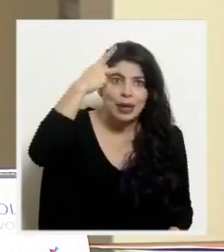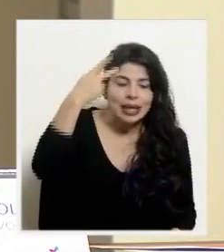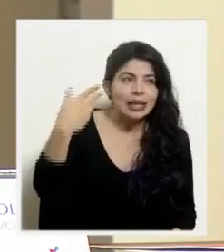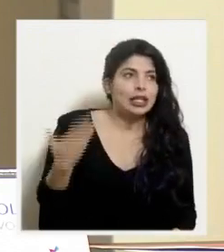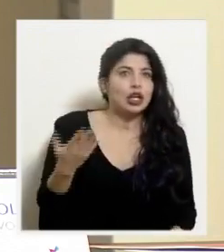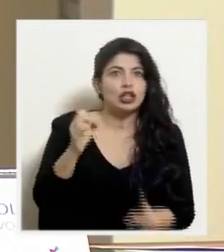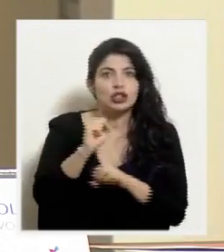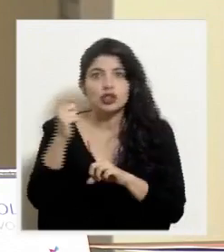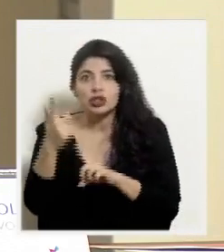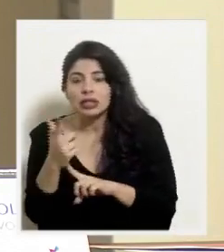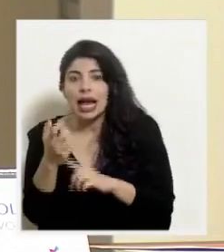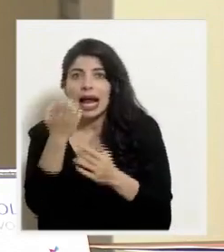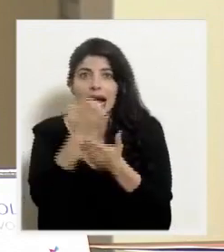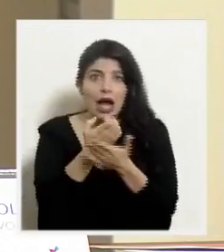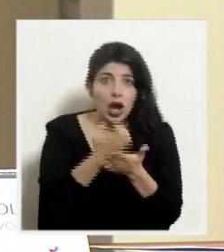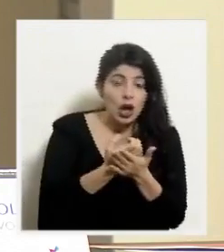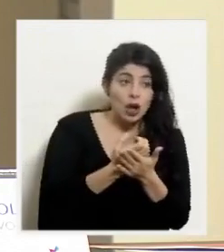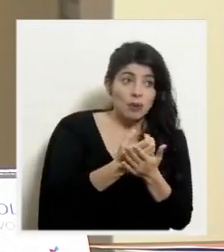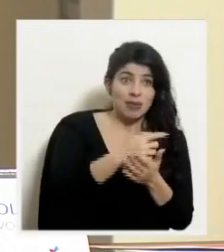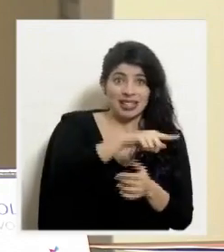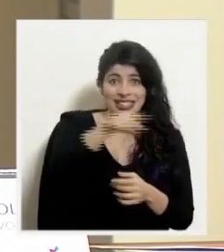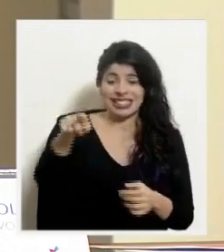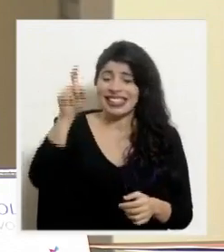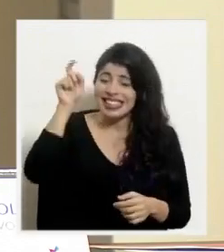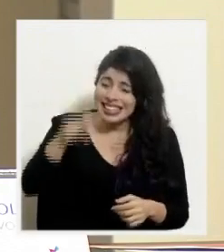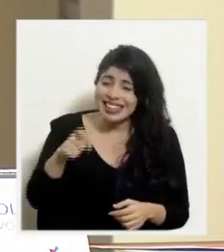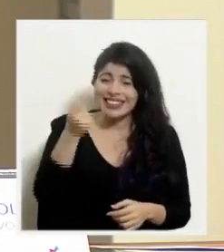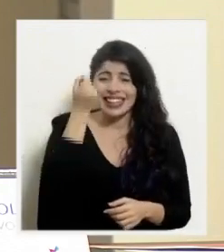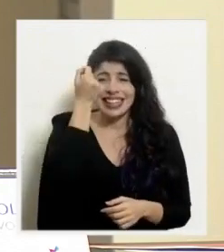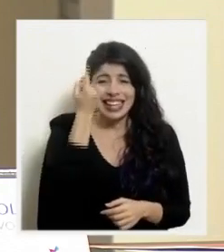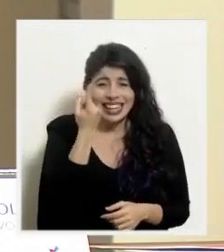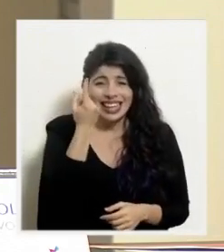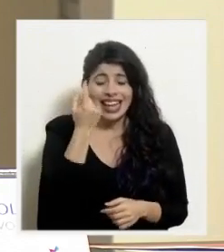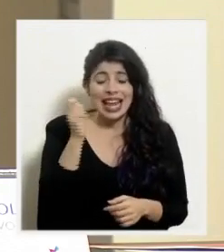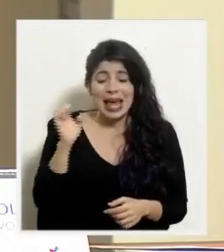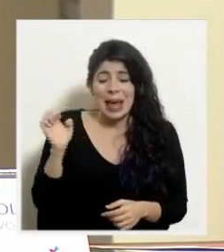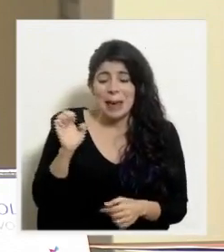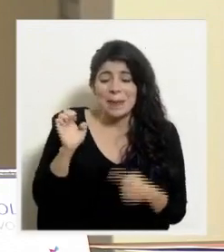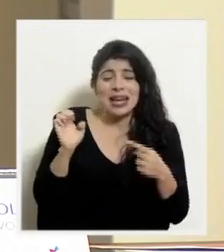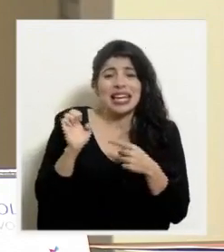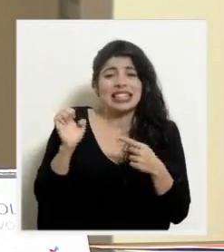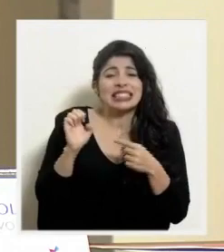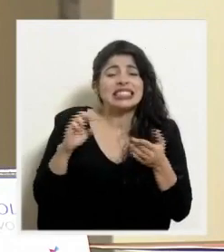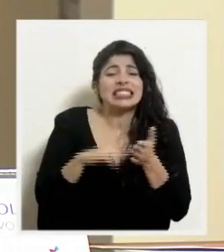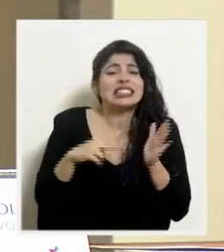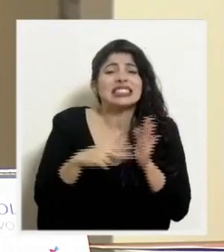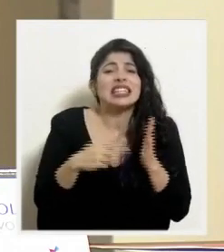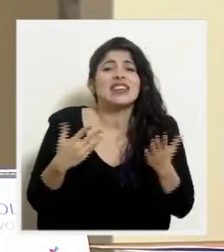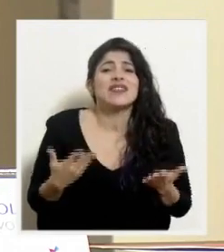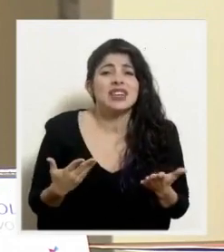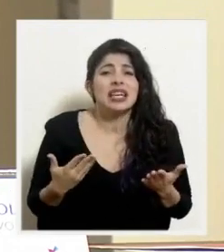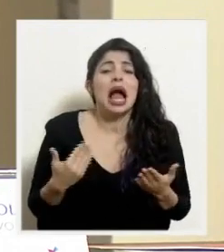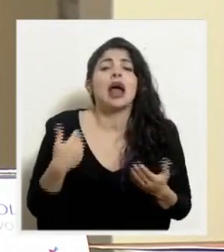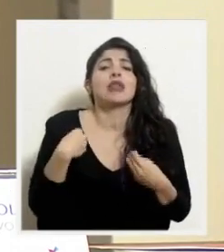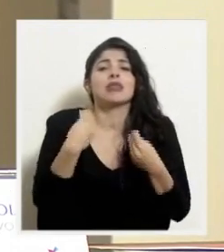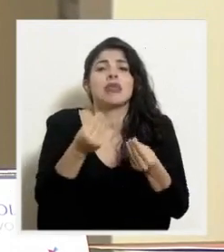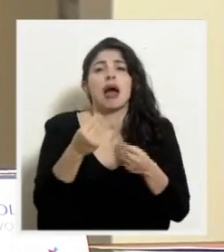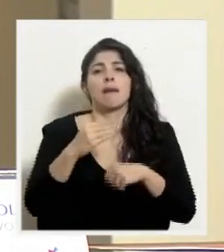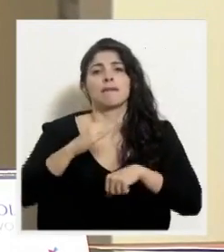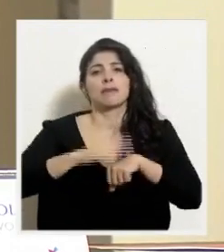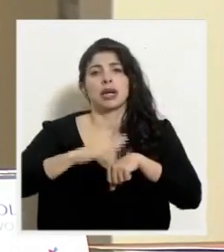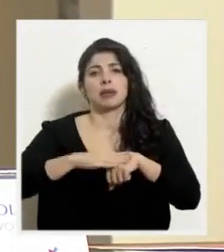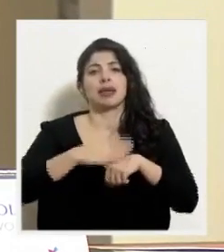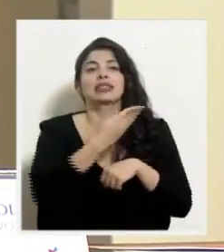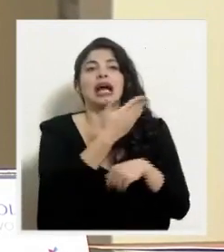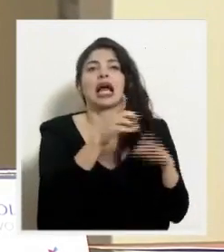como actores sociales y económicos, tenemos que entender que un estado de emergencia supone excepciones al ordenamiento